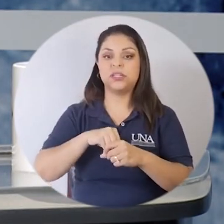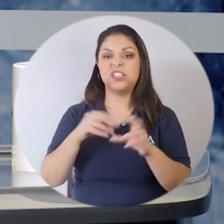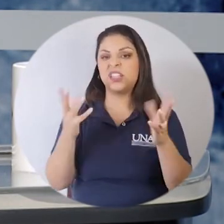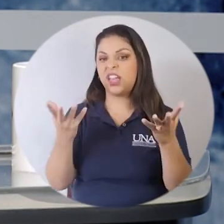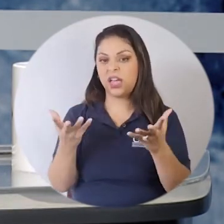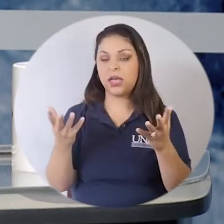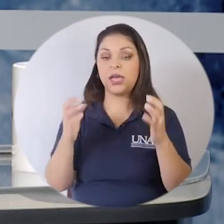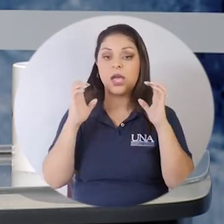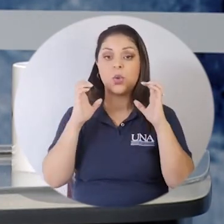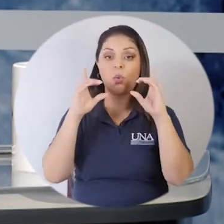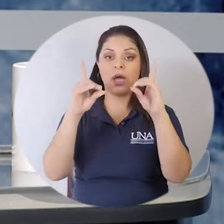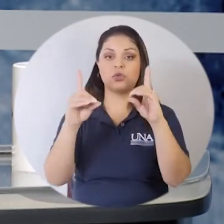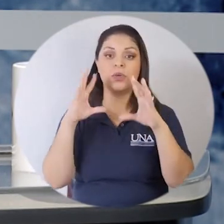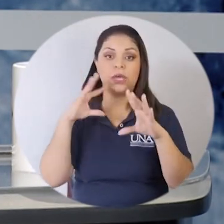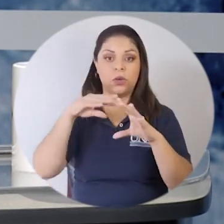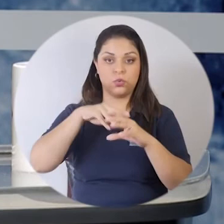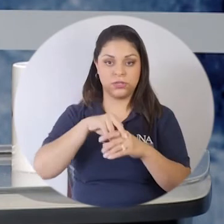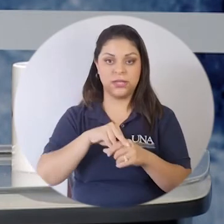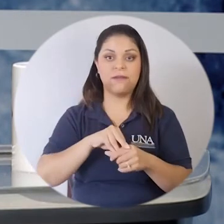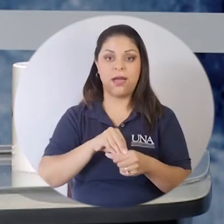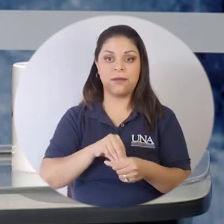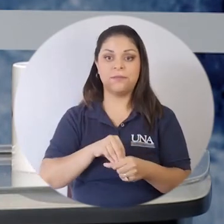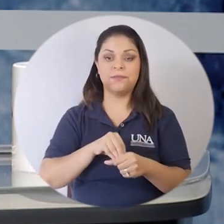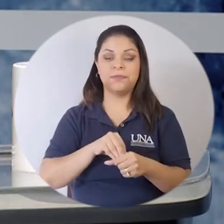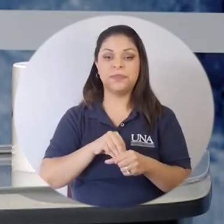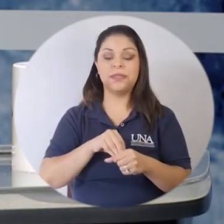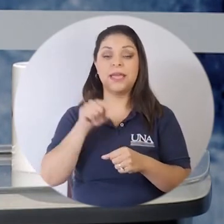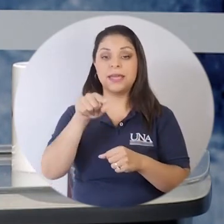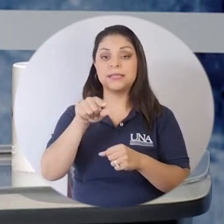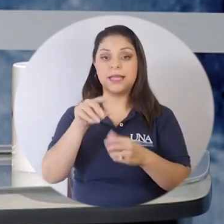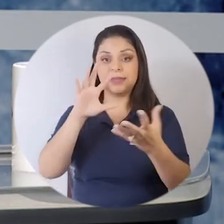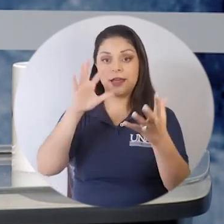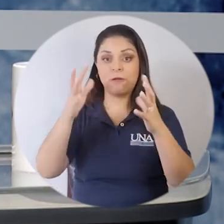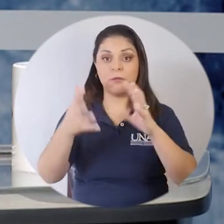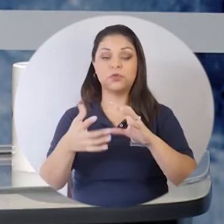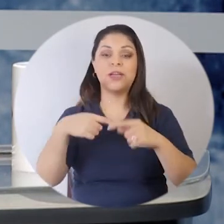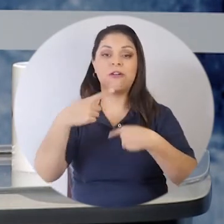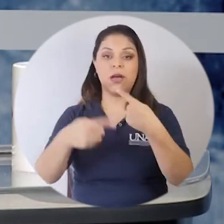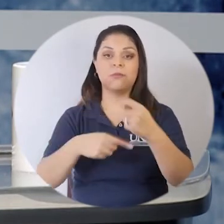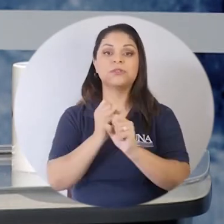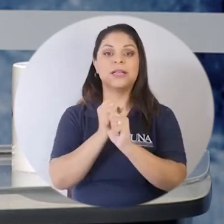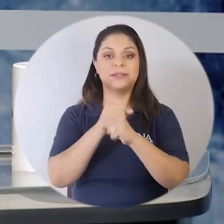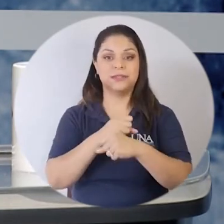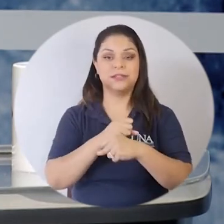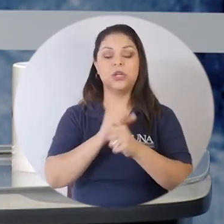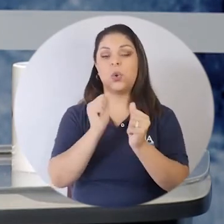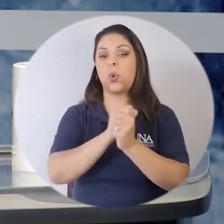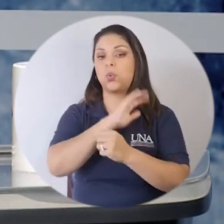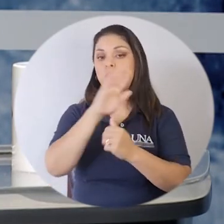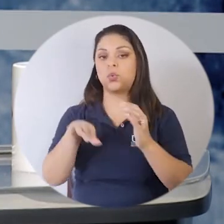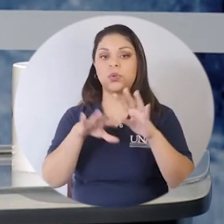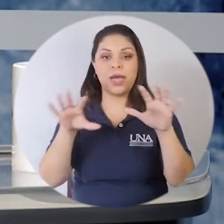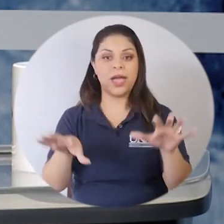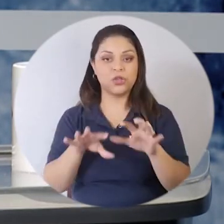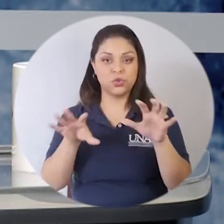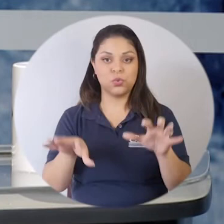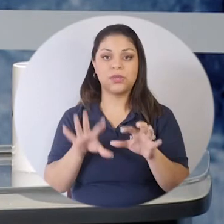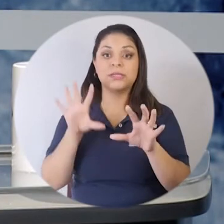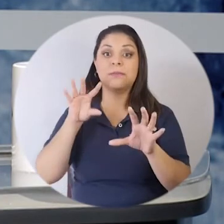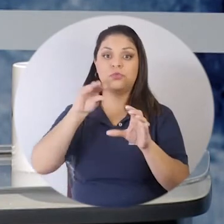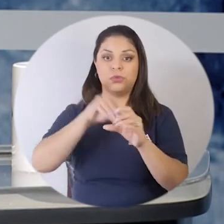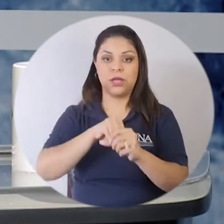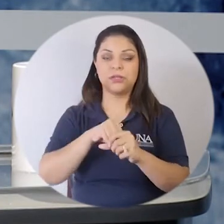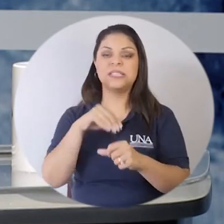este componente de educación inclusiva en esa transformación que vayamos a realizar y con todos los actores